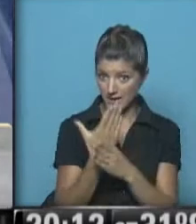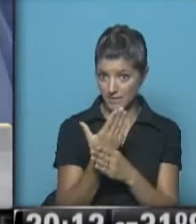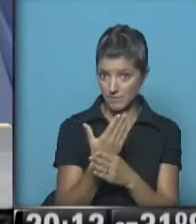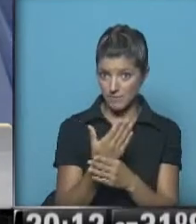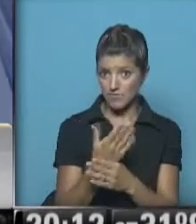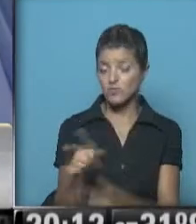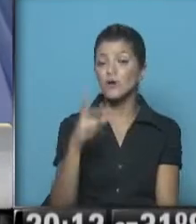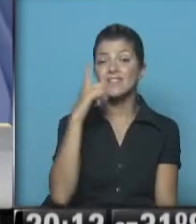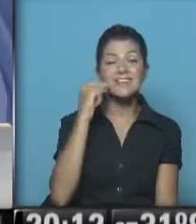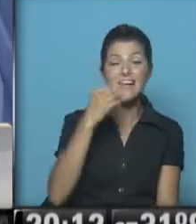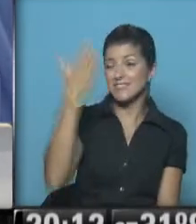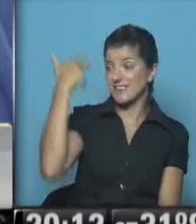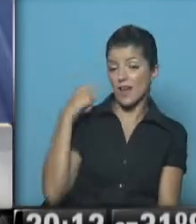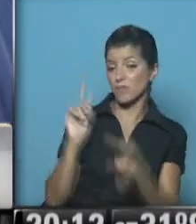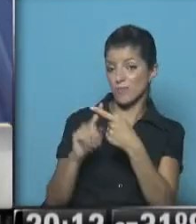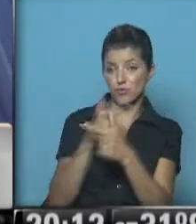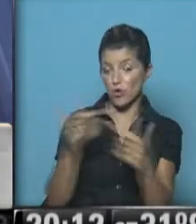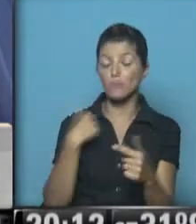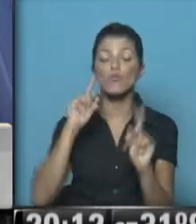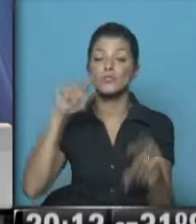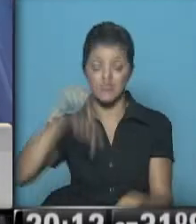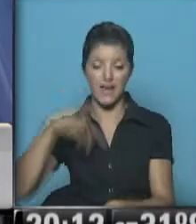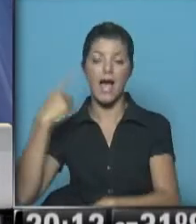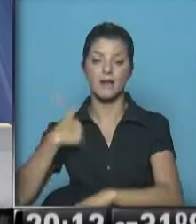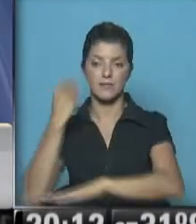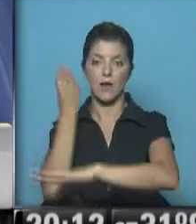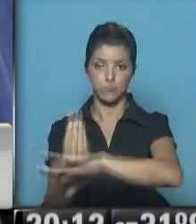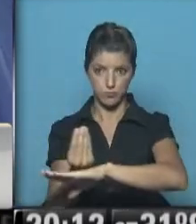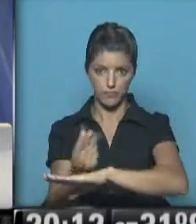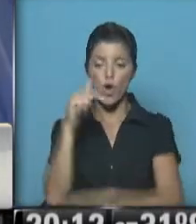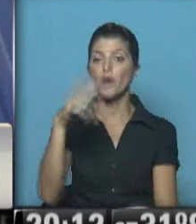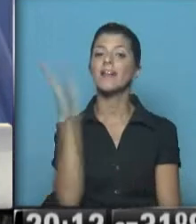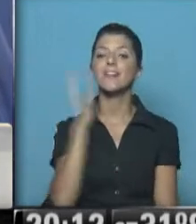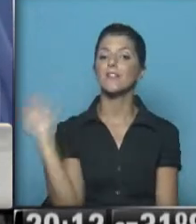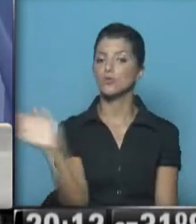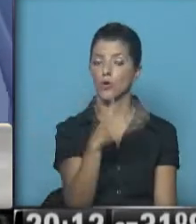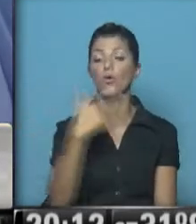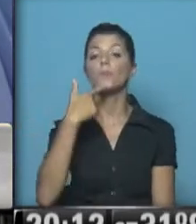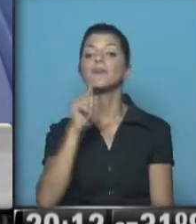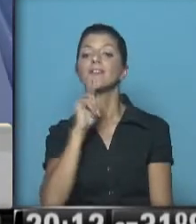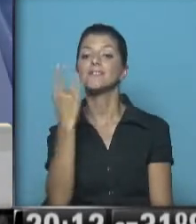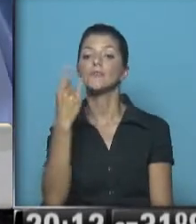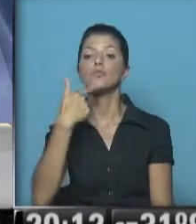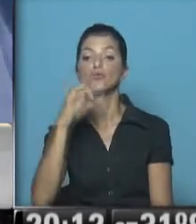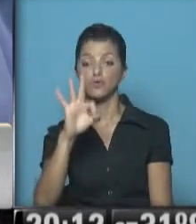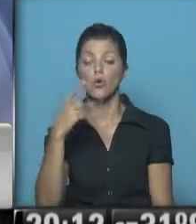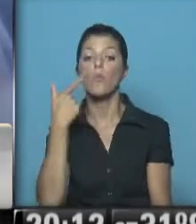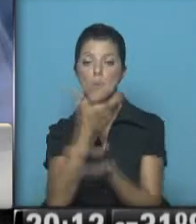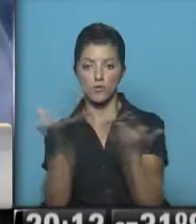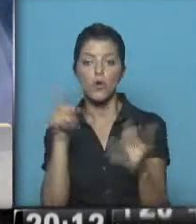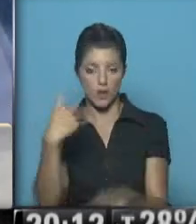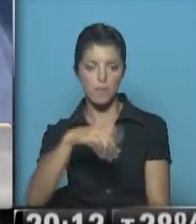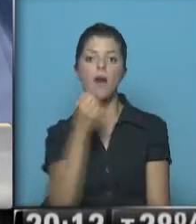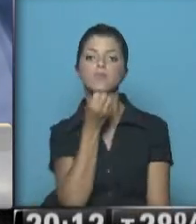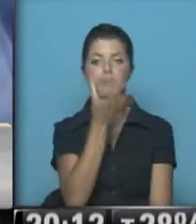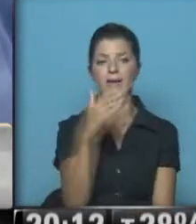con él desde hace días, ni siquiera sabe si estaba en el país. Hoy a la tarde ya sabía todo, Estiuso mostró predisposición para declarar,